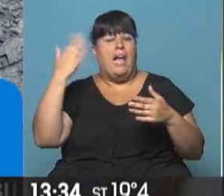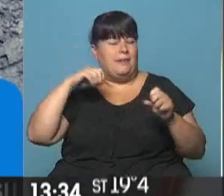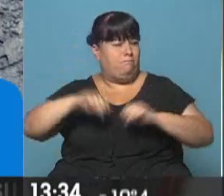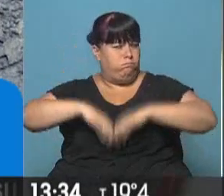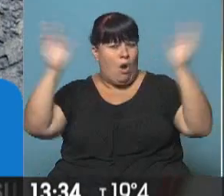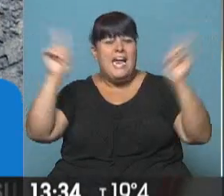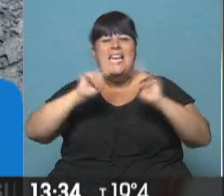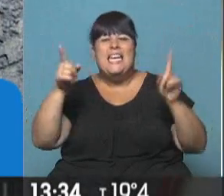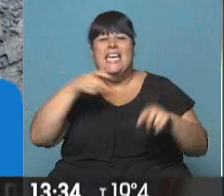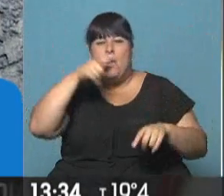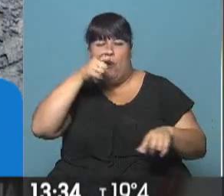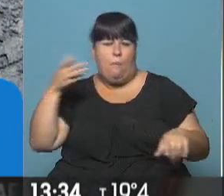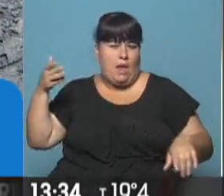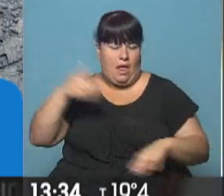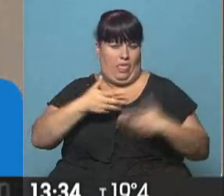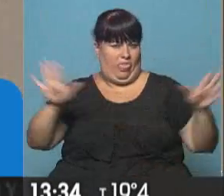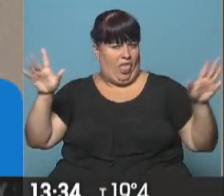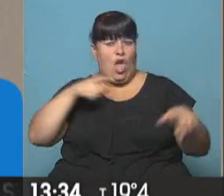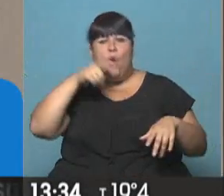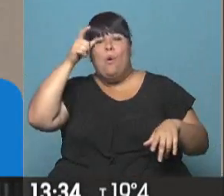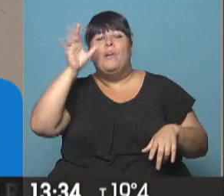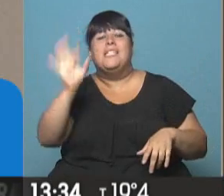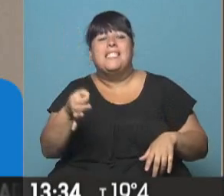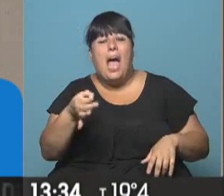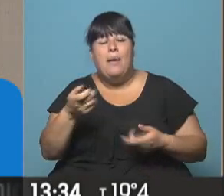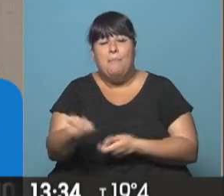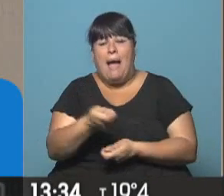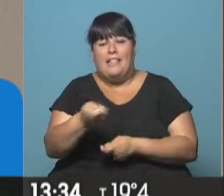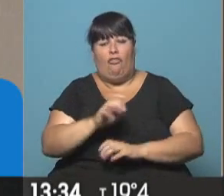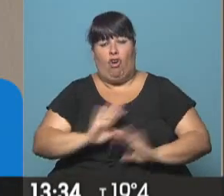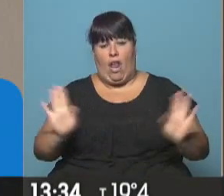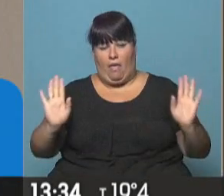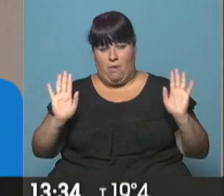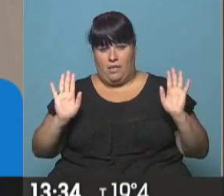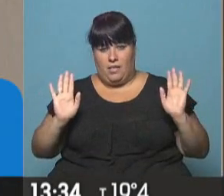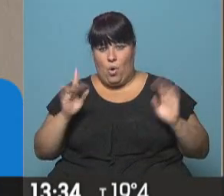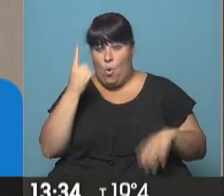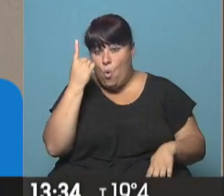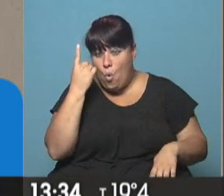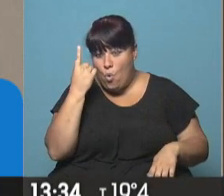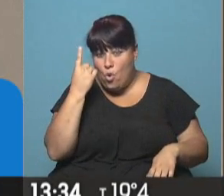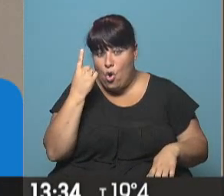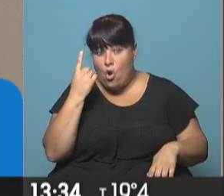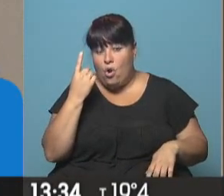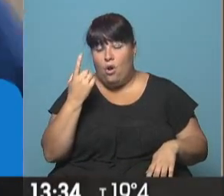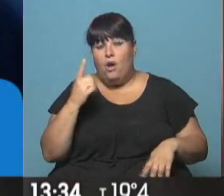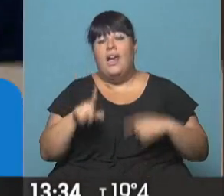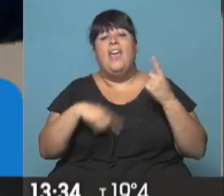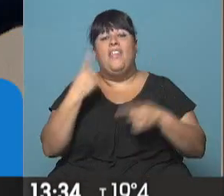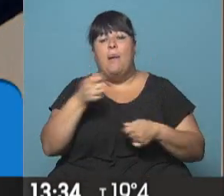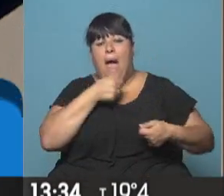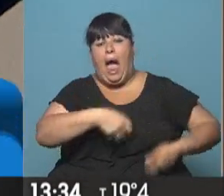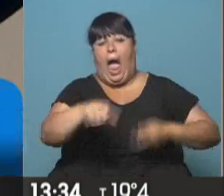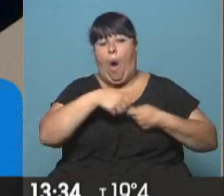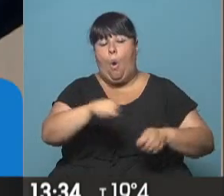Ni los bomberos se arrimaron. Los bomberos, ¿sabe con qué vinieron? Con un matafuego nada más. Uno. Y después tiraban